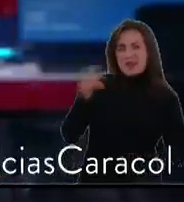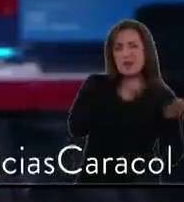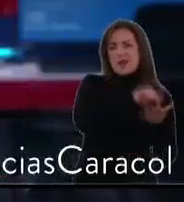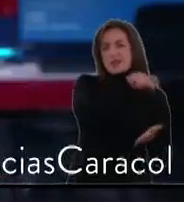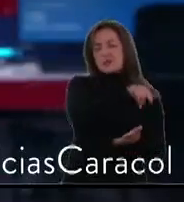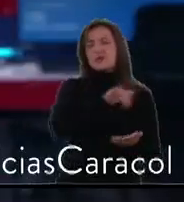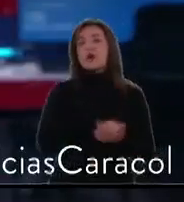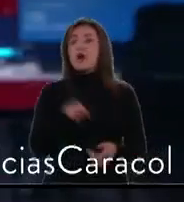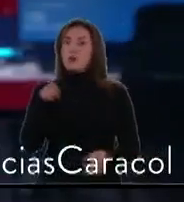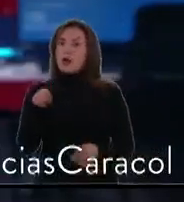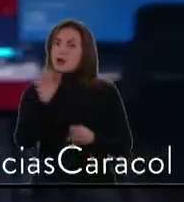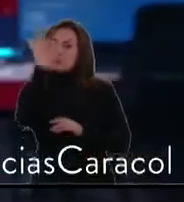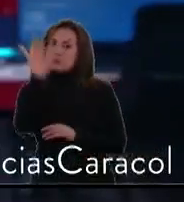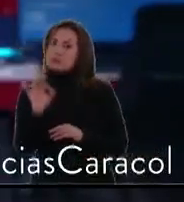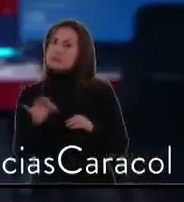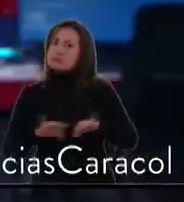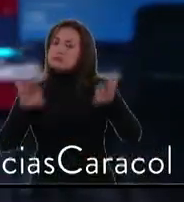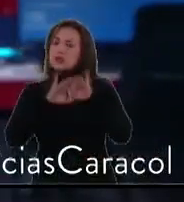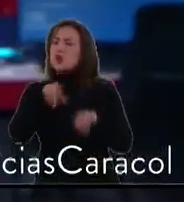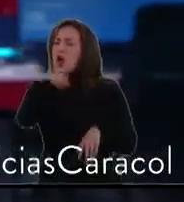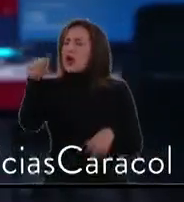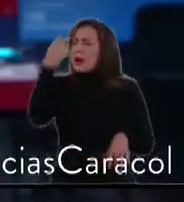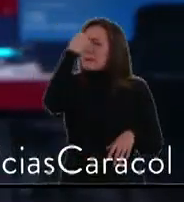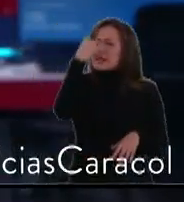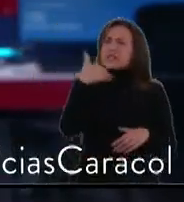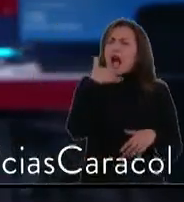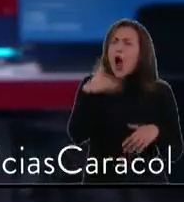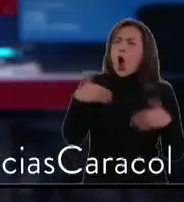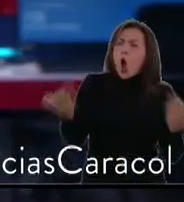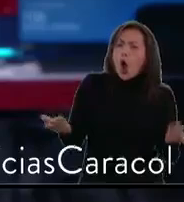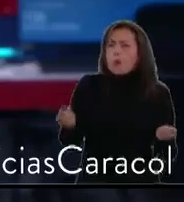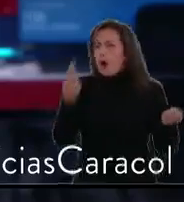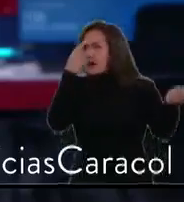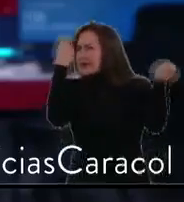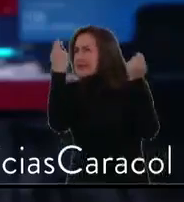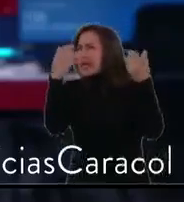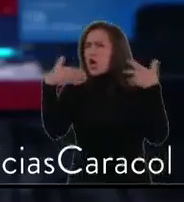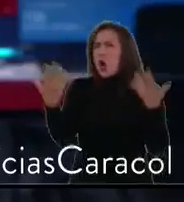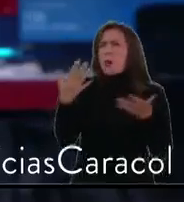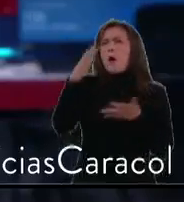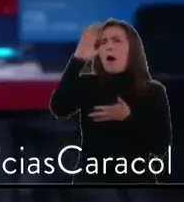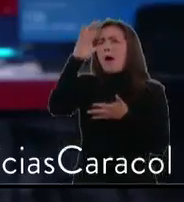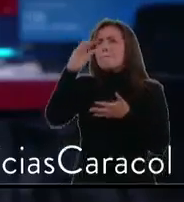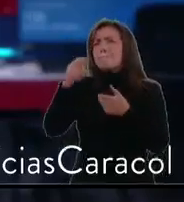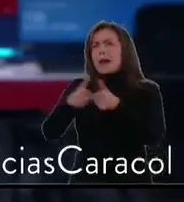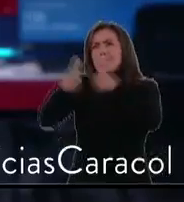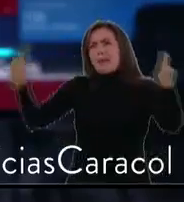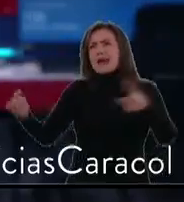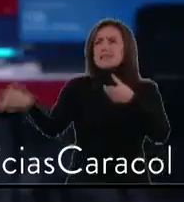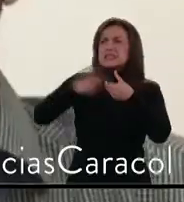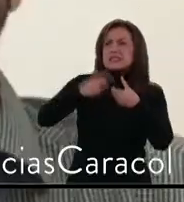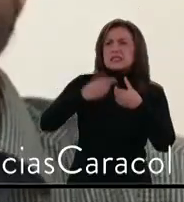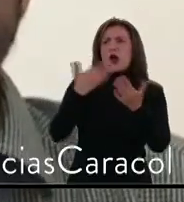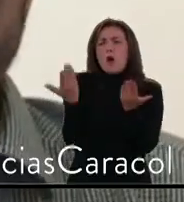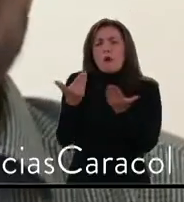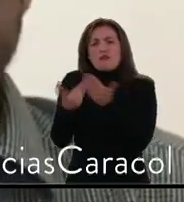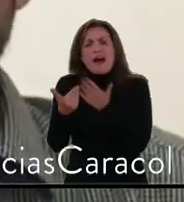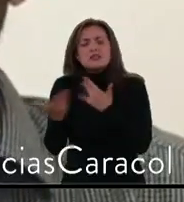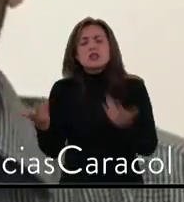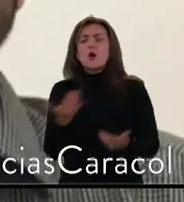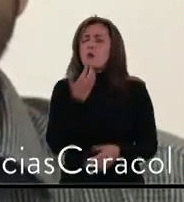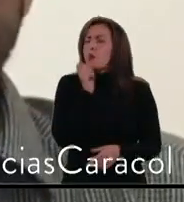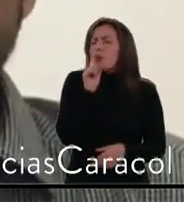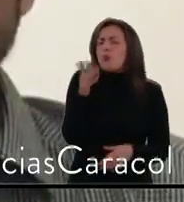¿Han pensado en alguna alternativa que facilite a los estudiantes su regreso? Por ejemplo, descuentos en las matrículas. Hay descuentos